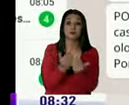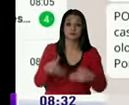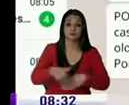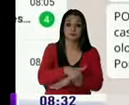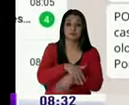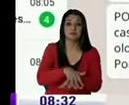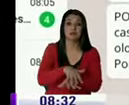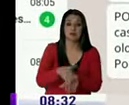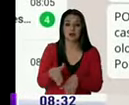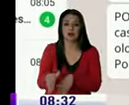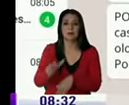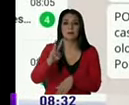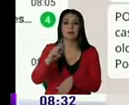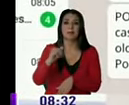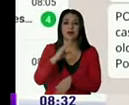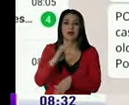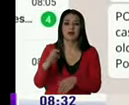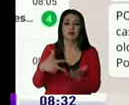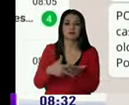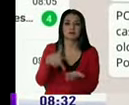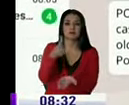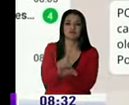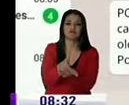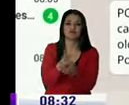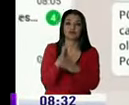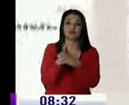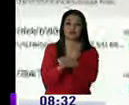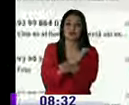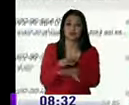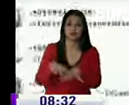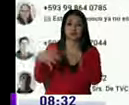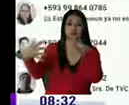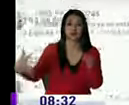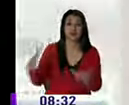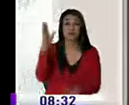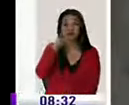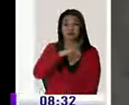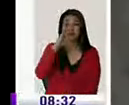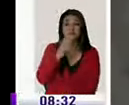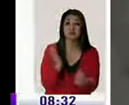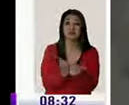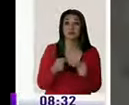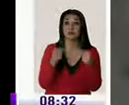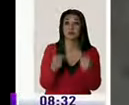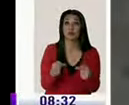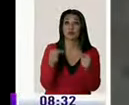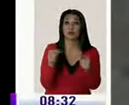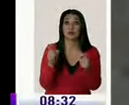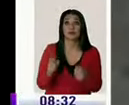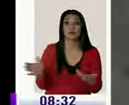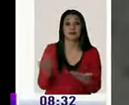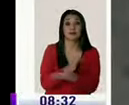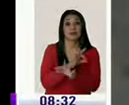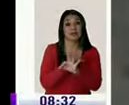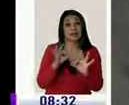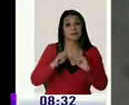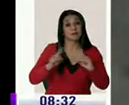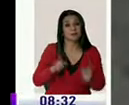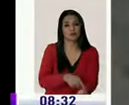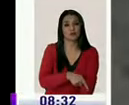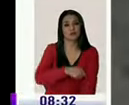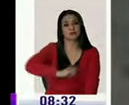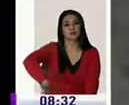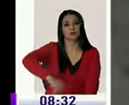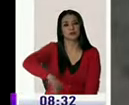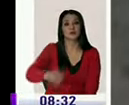Machal y Vaca de Castro. Parada de buses. No es justo tener que soportar basura y malos olores. Bueno, hay que hacer la recolección, pero también nos hemos acostumbrado mucho a